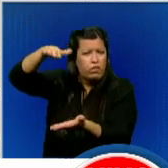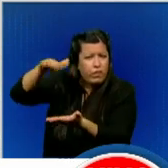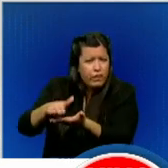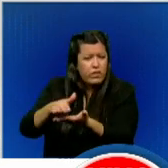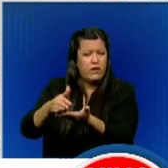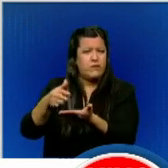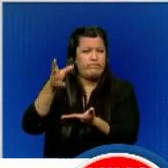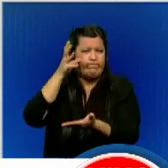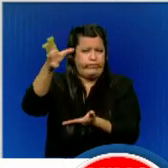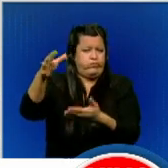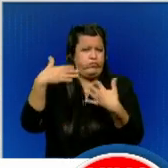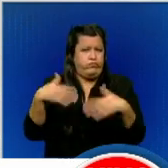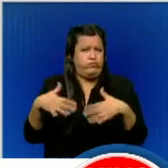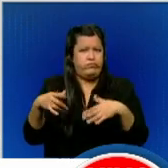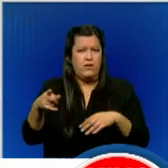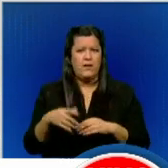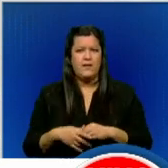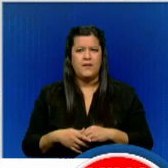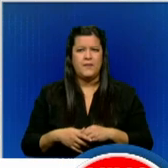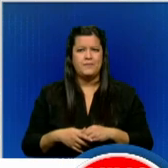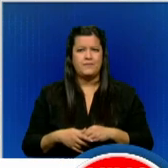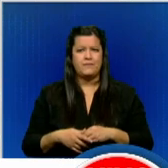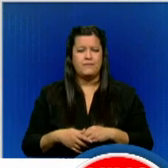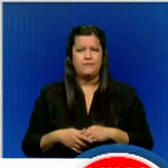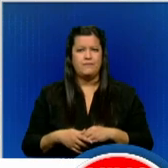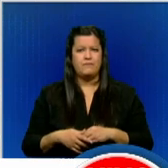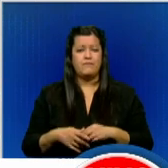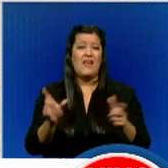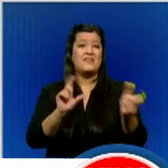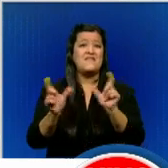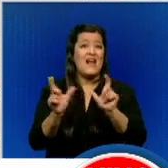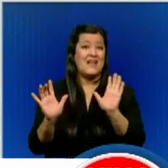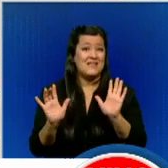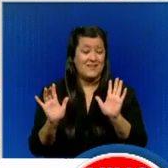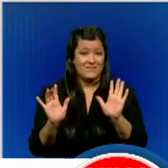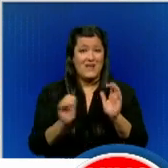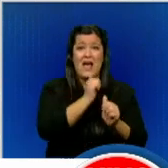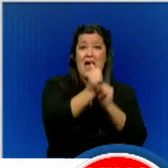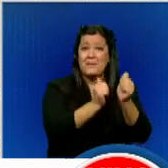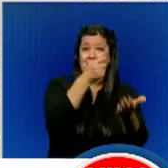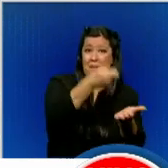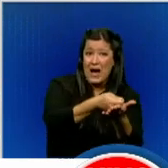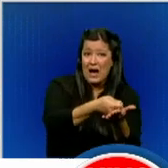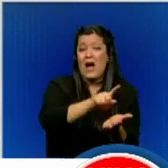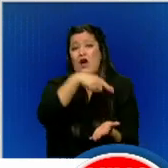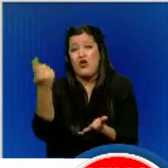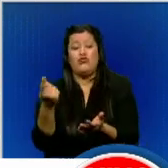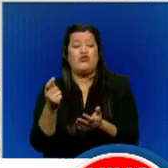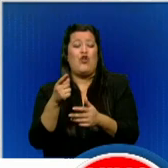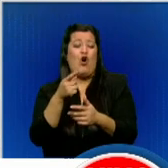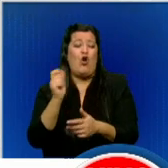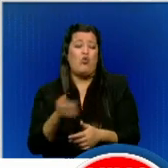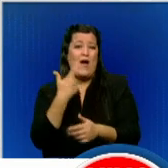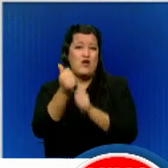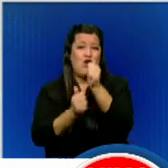de él diferencial o premio para y reinvertir utilidades y